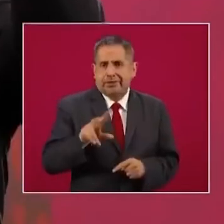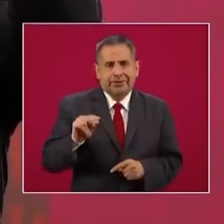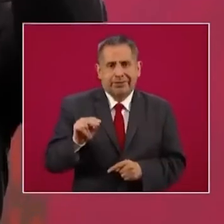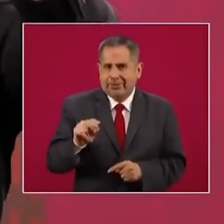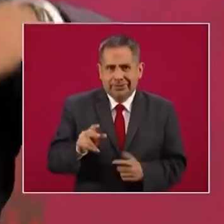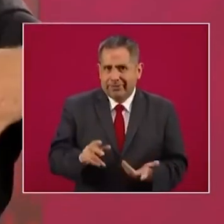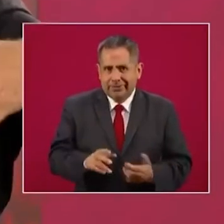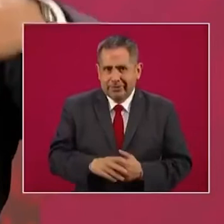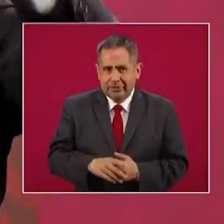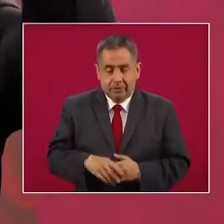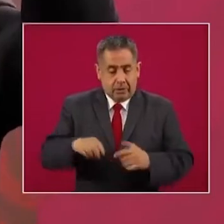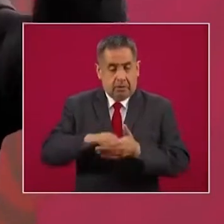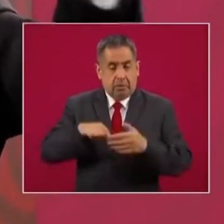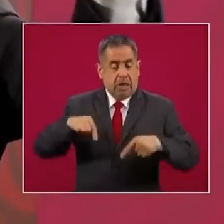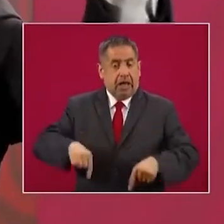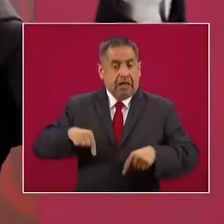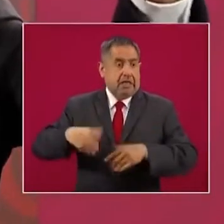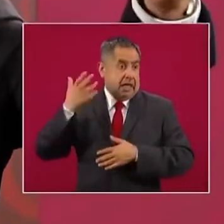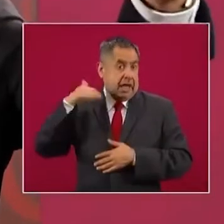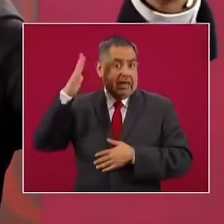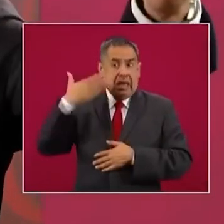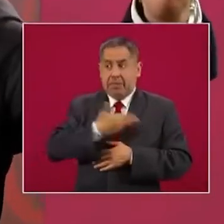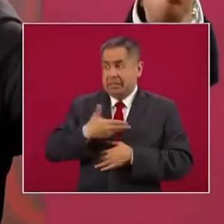Aquí en la presidencia se gastaban